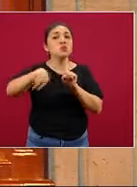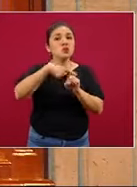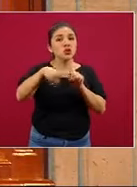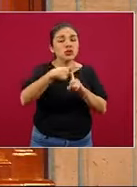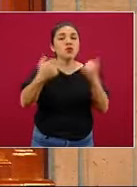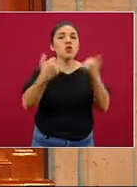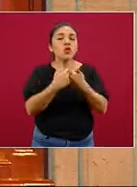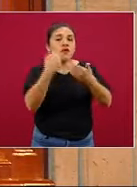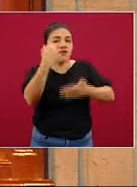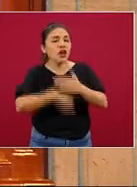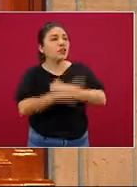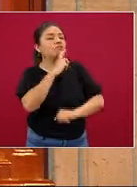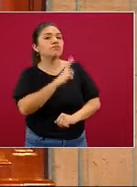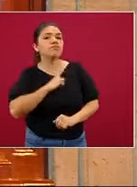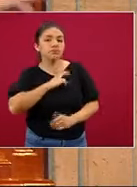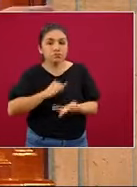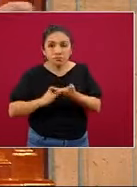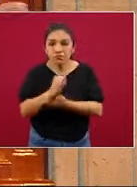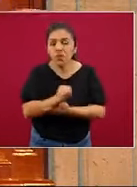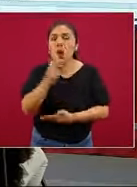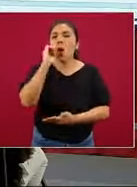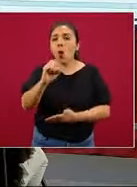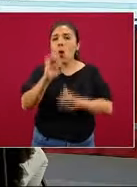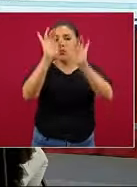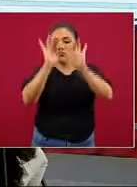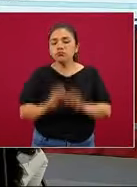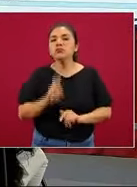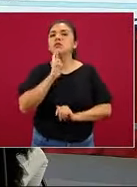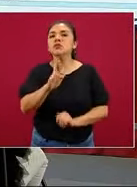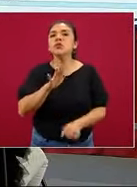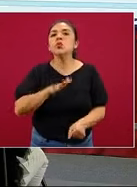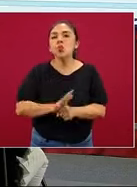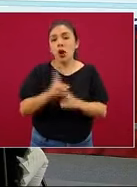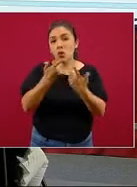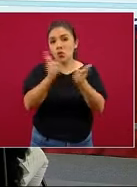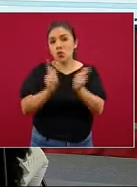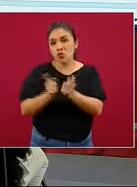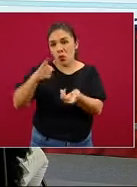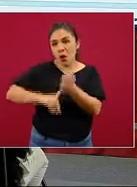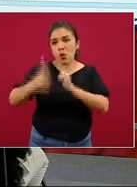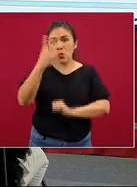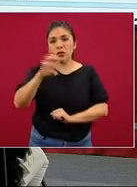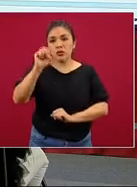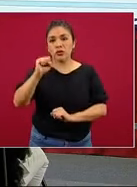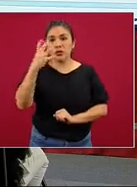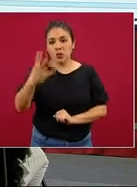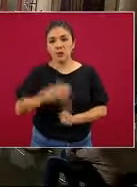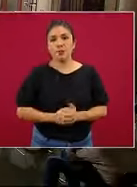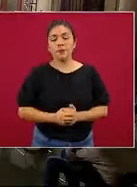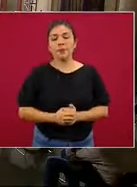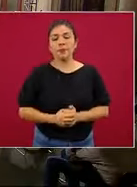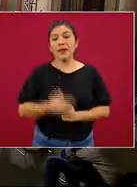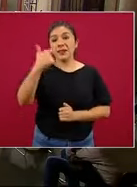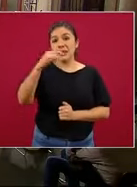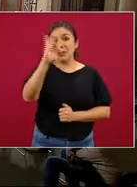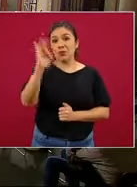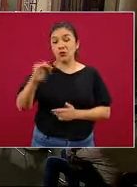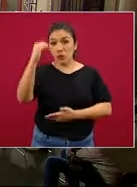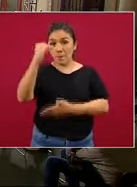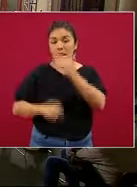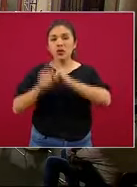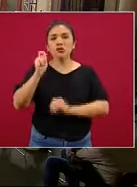través de los procesos de dictaminación o a través de la emisión de un resultado en el grupo de 464. Menos 7% es